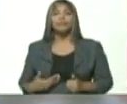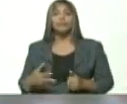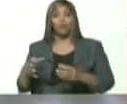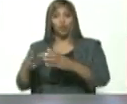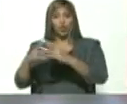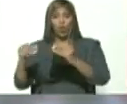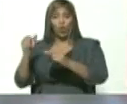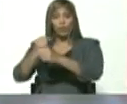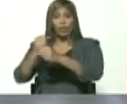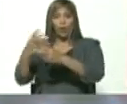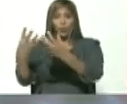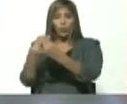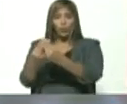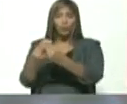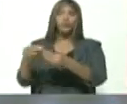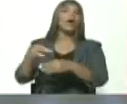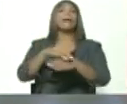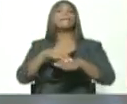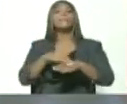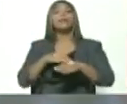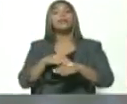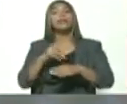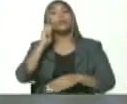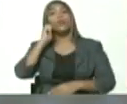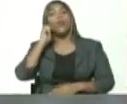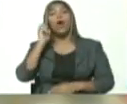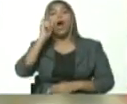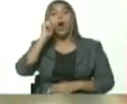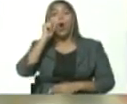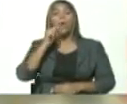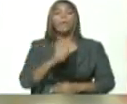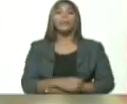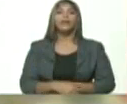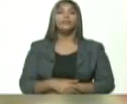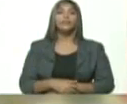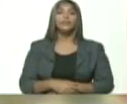trabajo. Ministros y ministras.